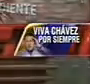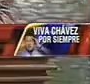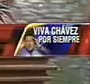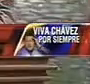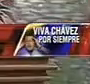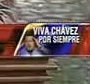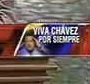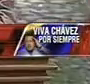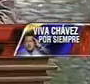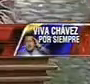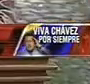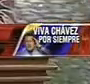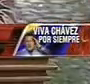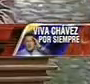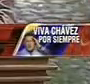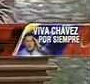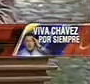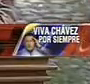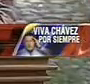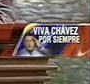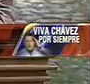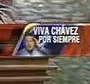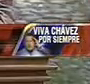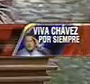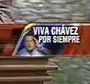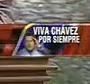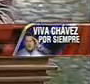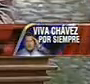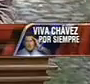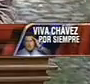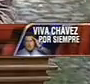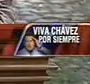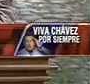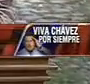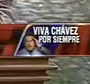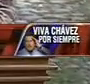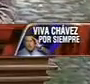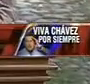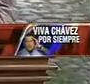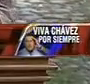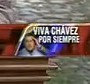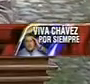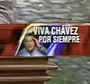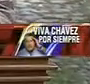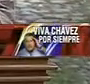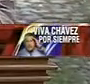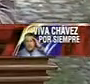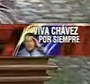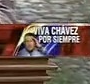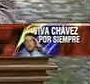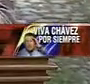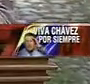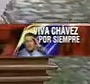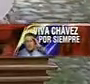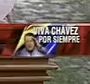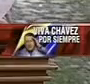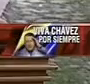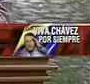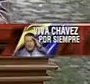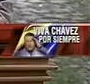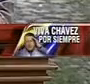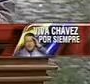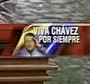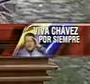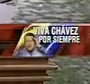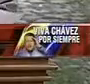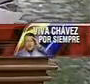del presidente y comandante eterno Hugo Chávez Frías. Son dos misivas, una de ellas del presidente